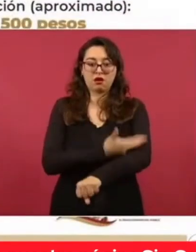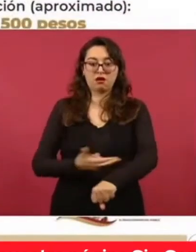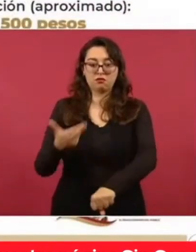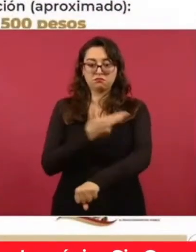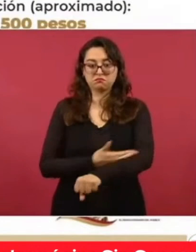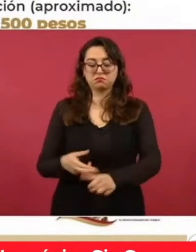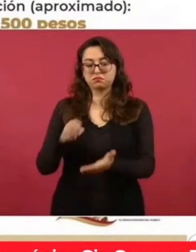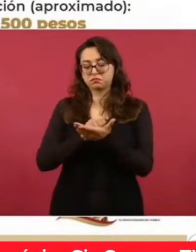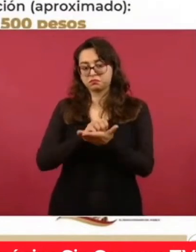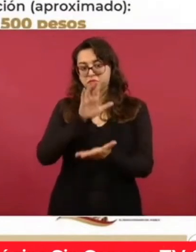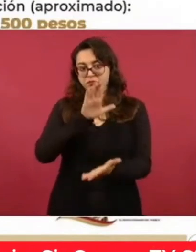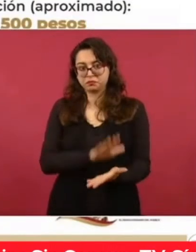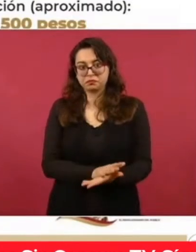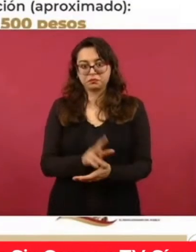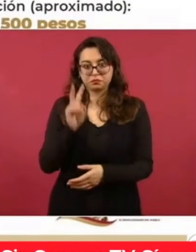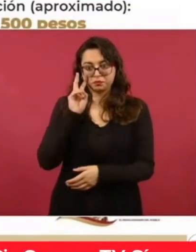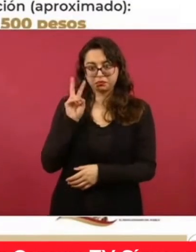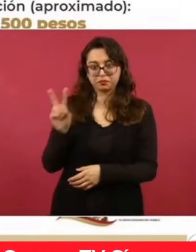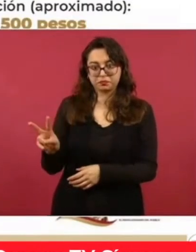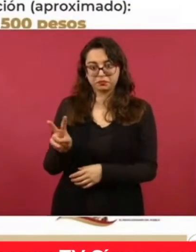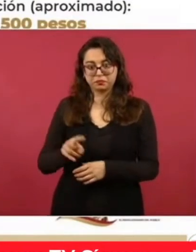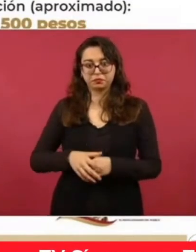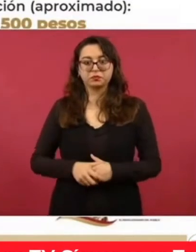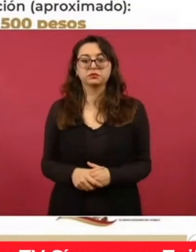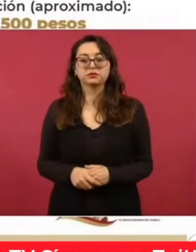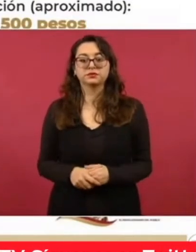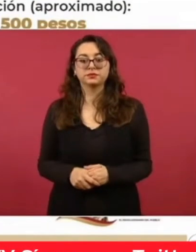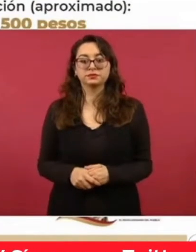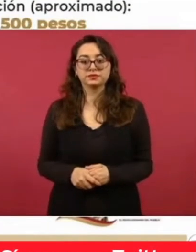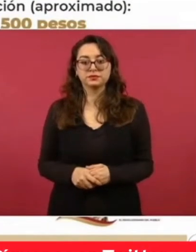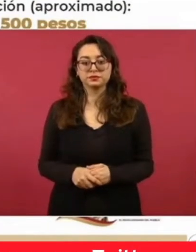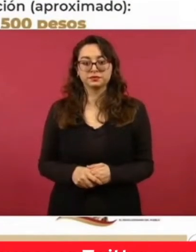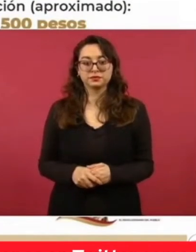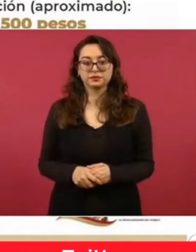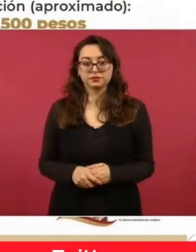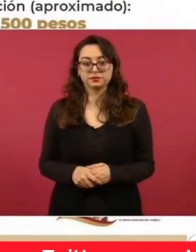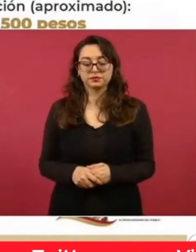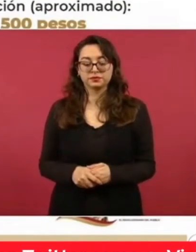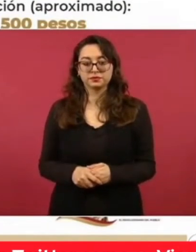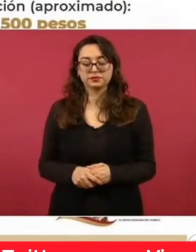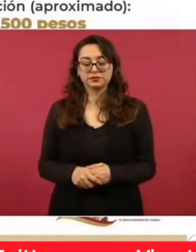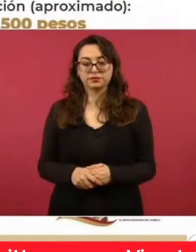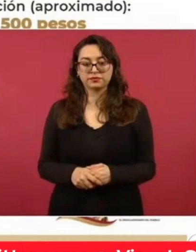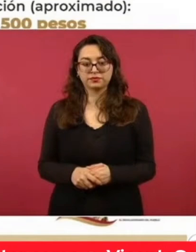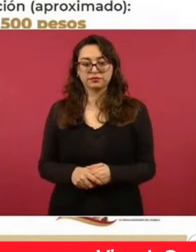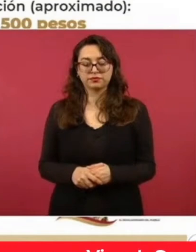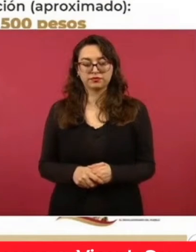que son de procedencia extranjera en los ciento cuarenta y nueve módulos instalados